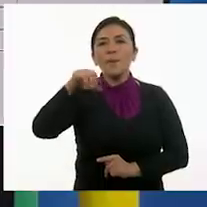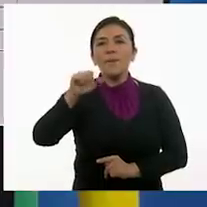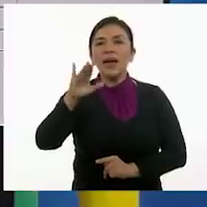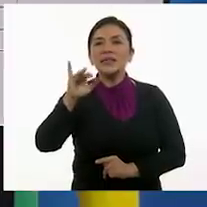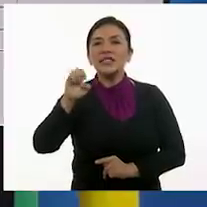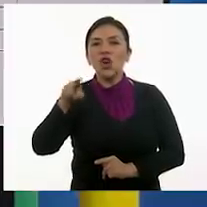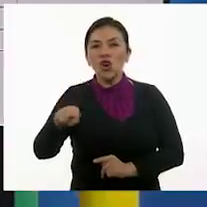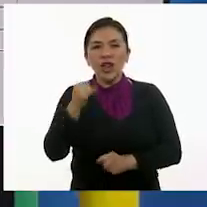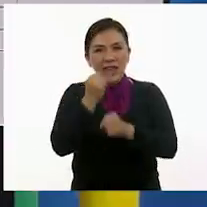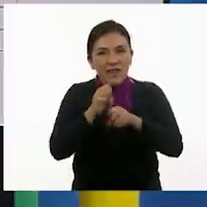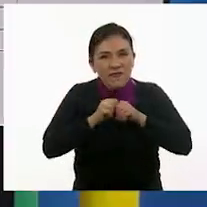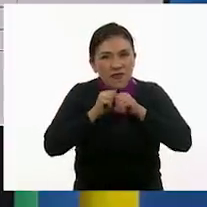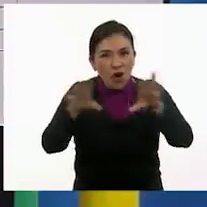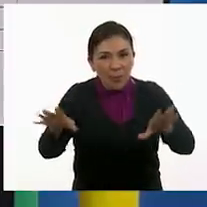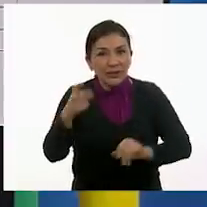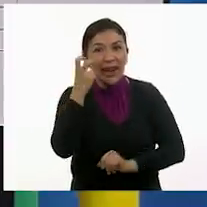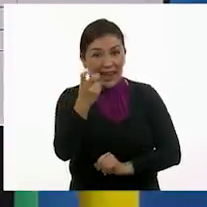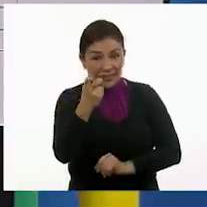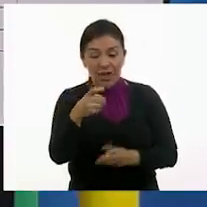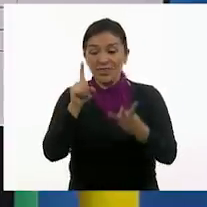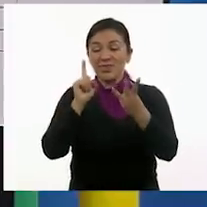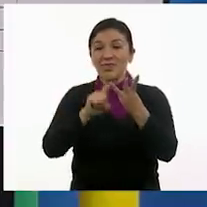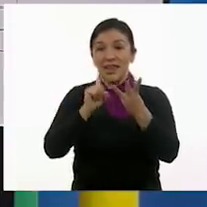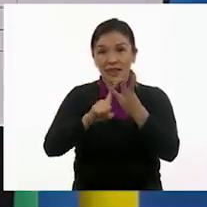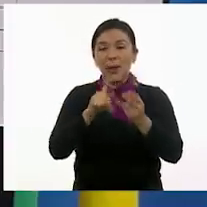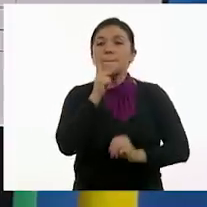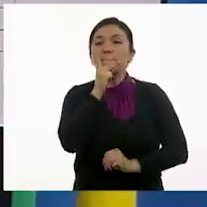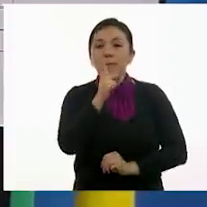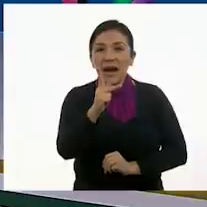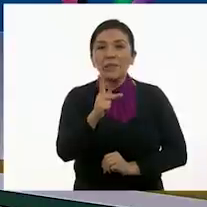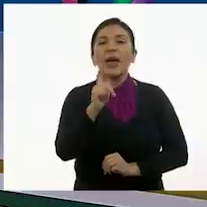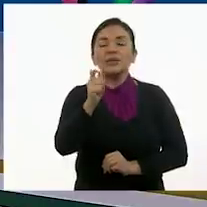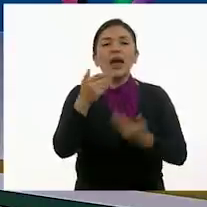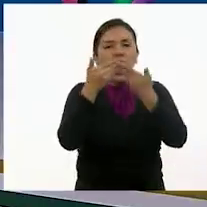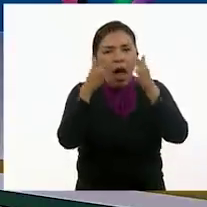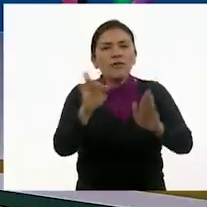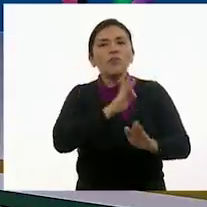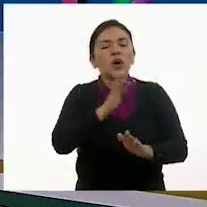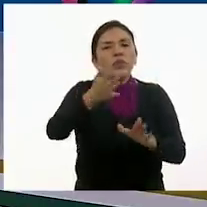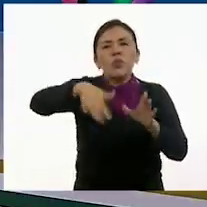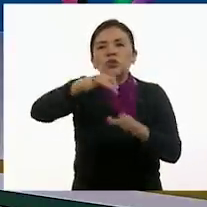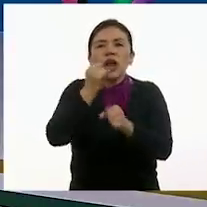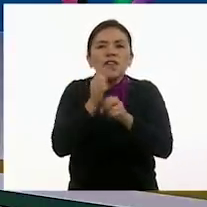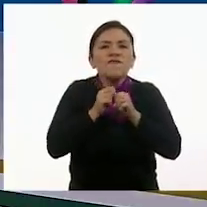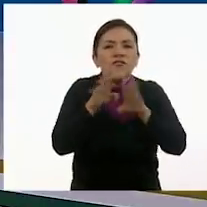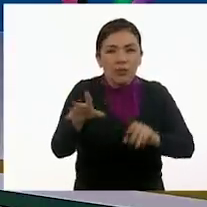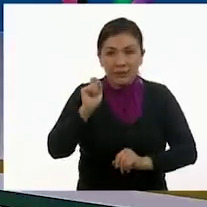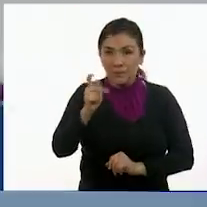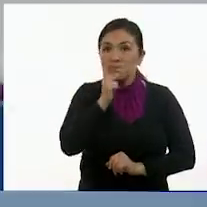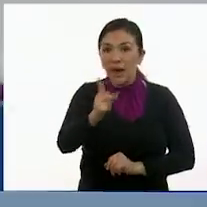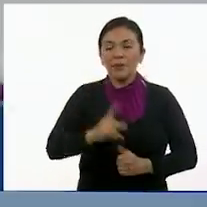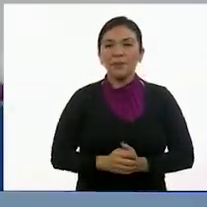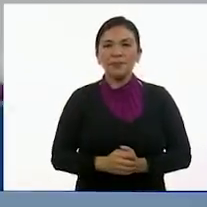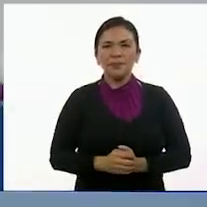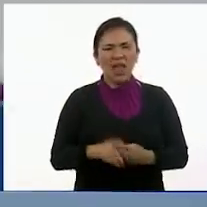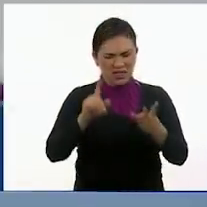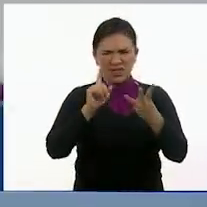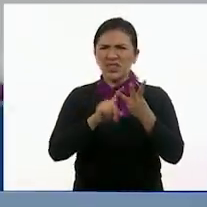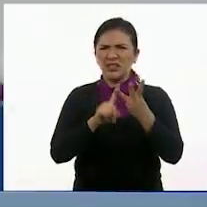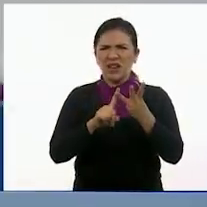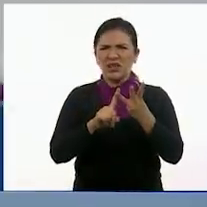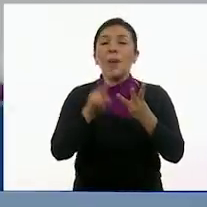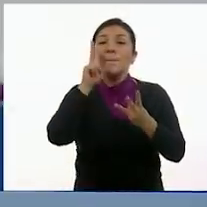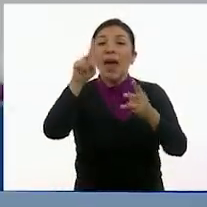a la información. Muy bien. Entonces, ahí sí. en la 3, información. En la 3, en la 3. Era la 3 horizontal. Hasta